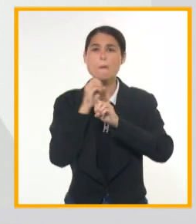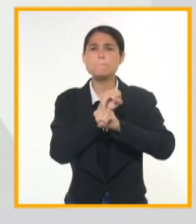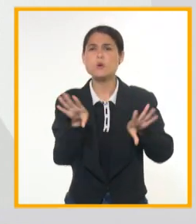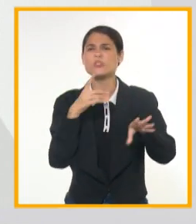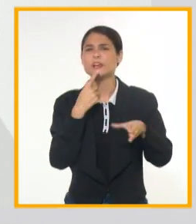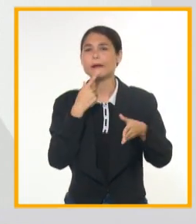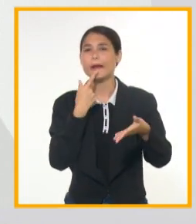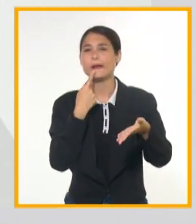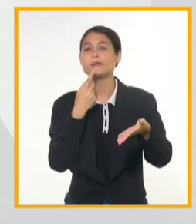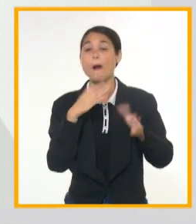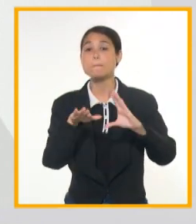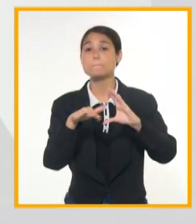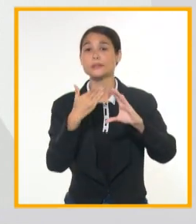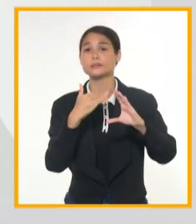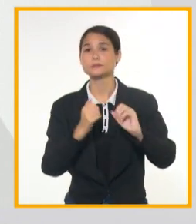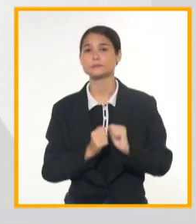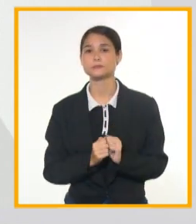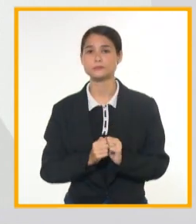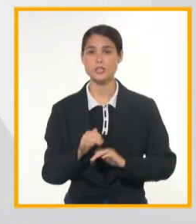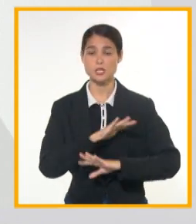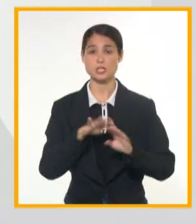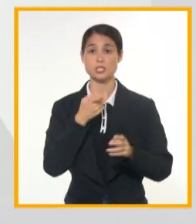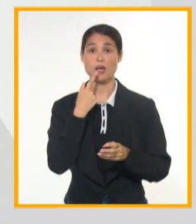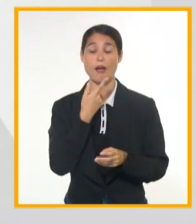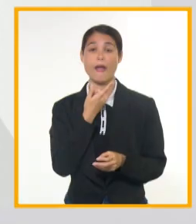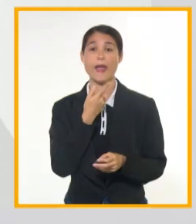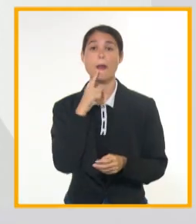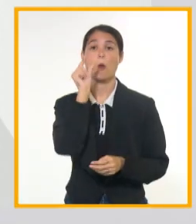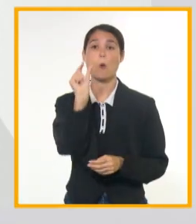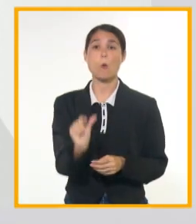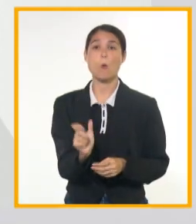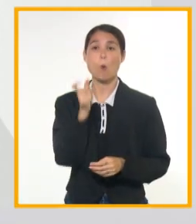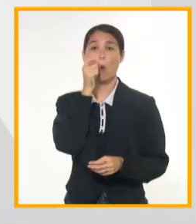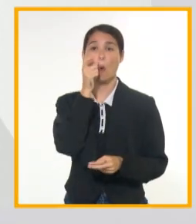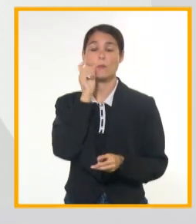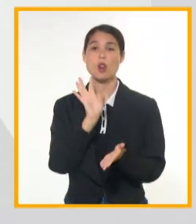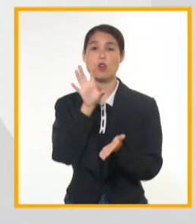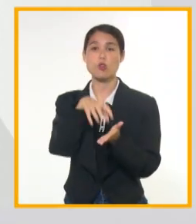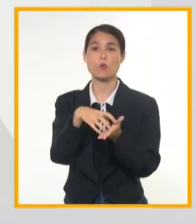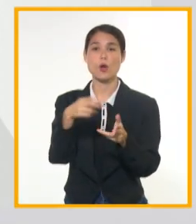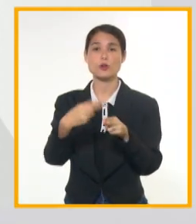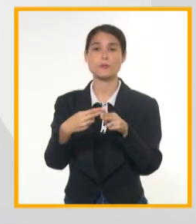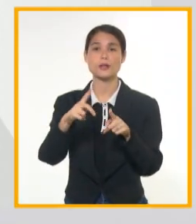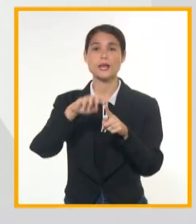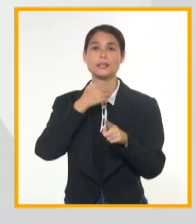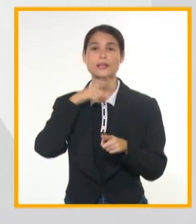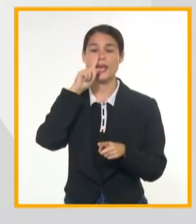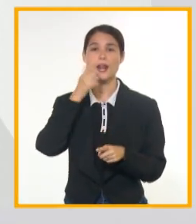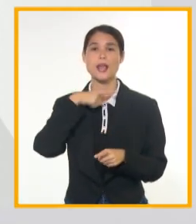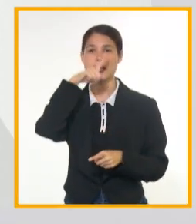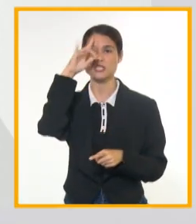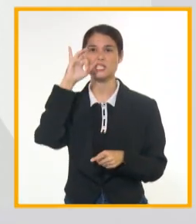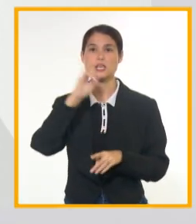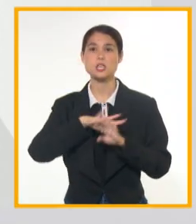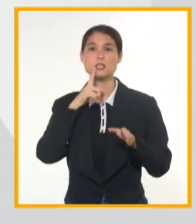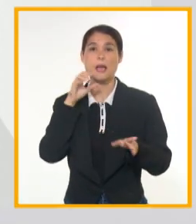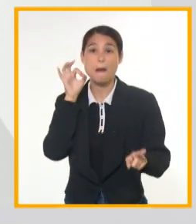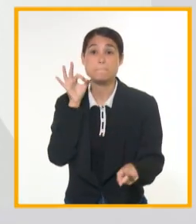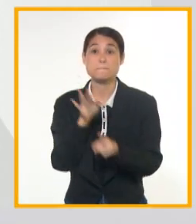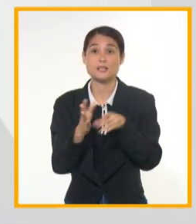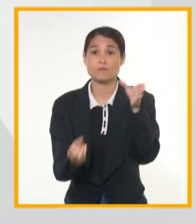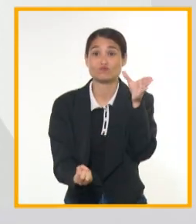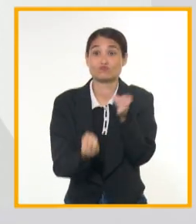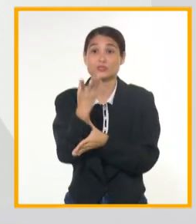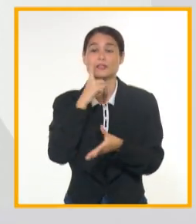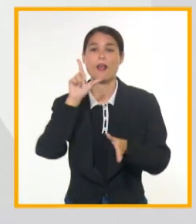el congresista Steve Cohen, demócrata por Tennessee, reintrodujo hoy la ley de diplomacia del